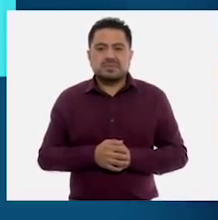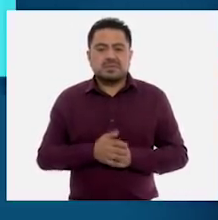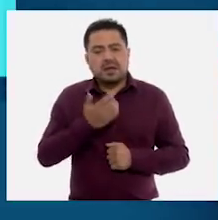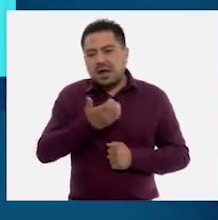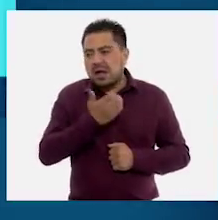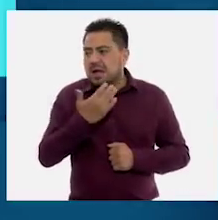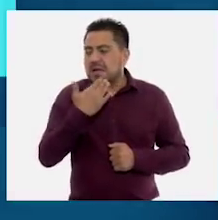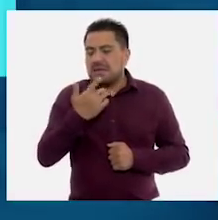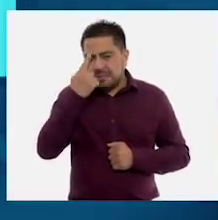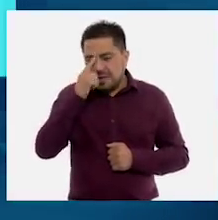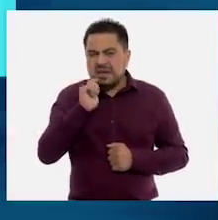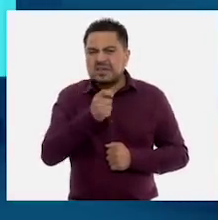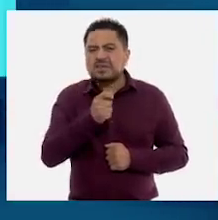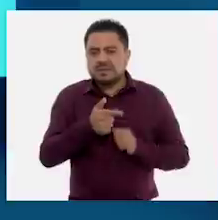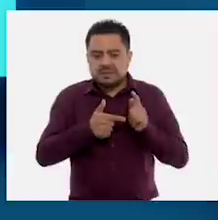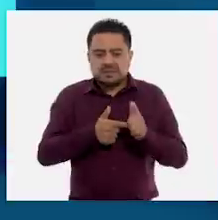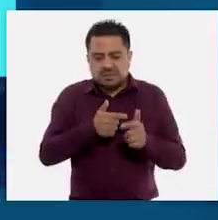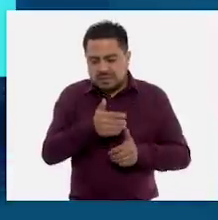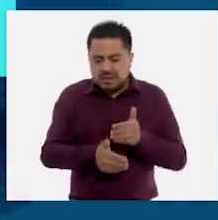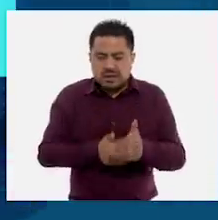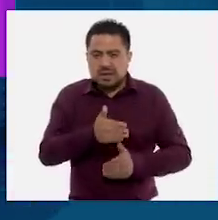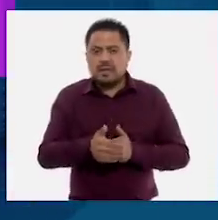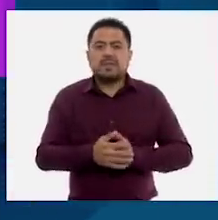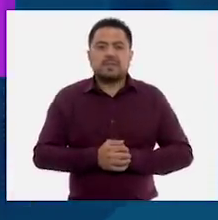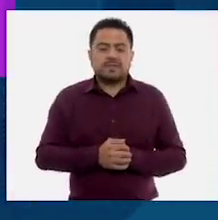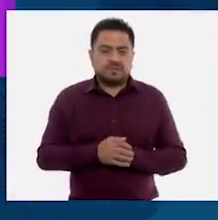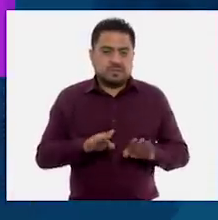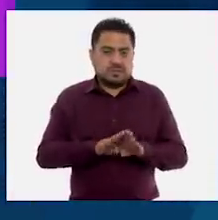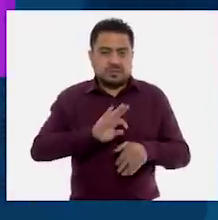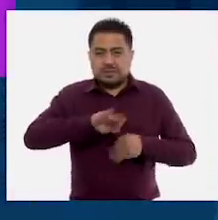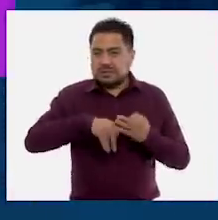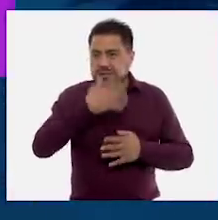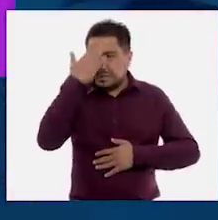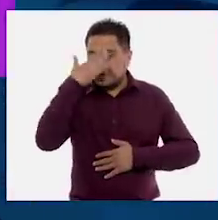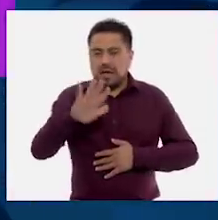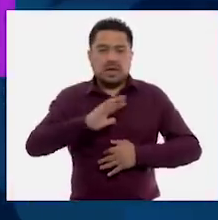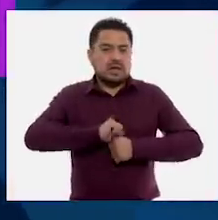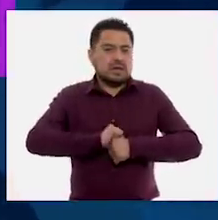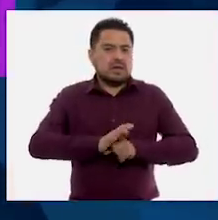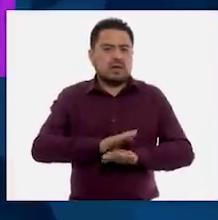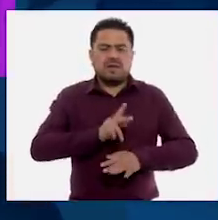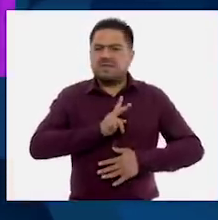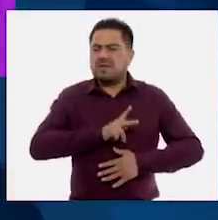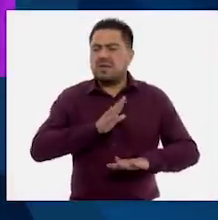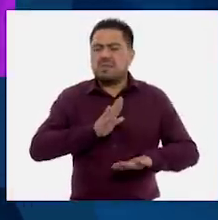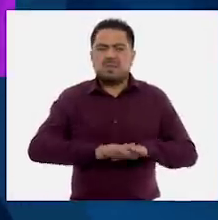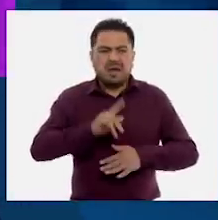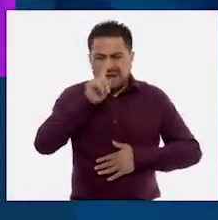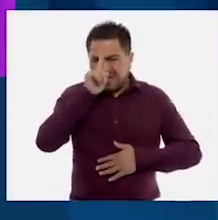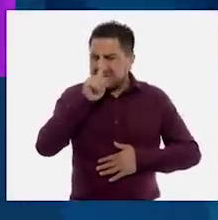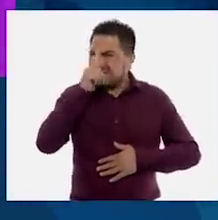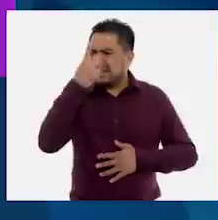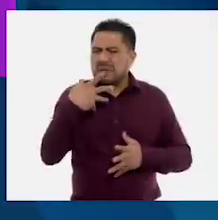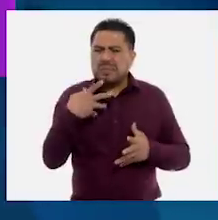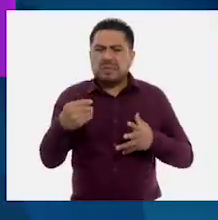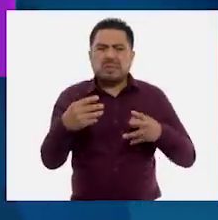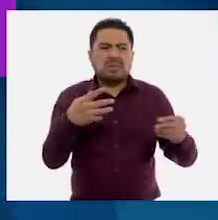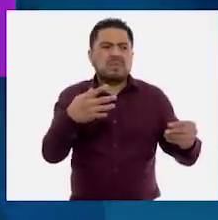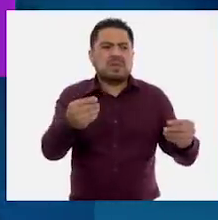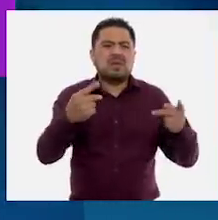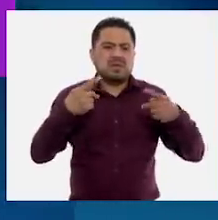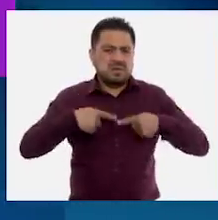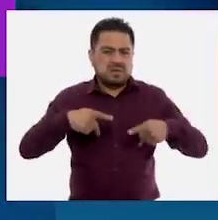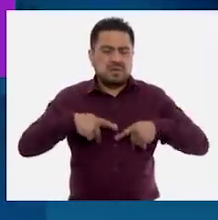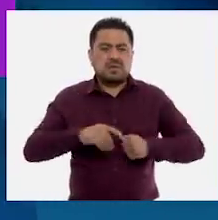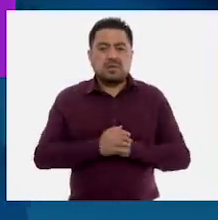Buenas prácticas para seguir adelante. Como todos sabemos, el COVID-19 es un virus que se contagia muy fácilmente entre las